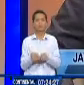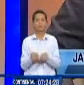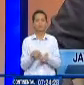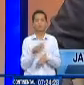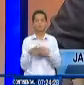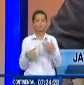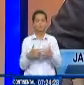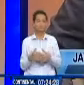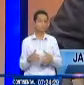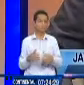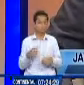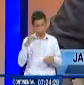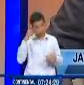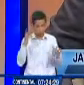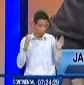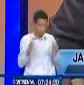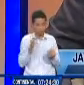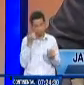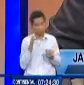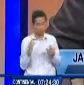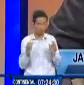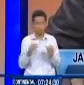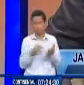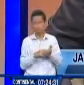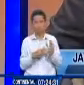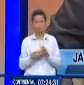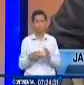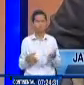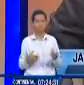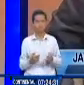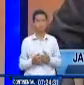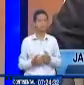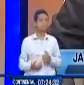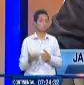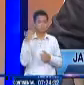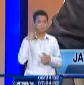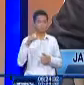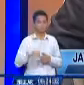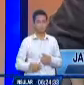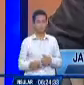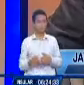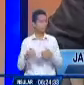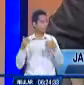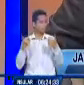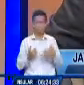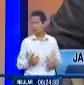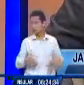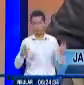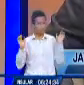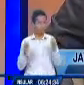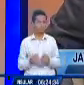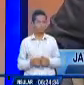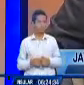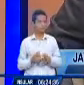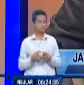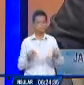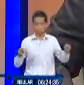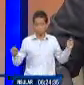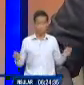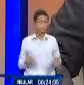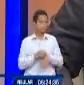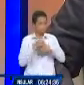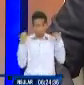extremadamente especulativo dentro de las concesiones mineras a qué me refiero en ese a cualquier persona ya sea natural o jurídica